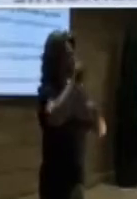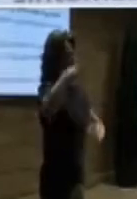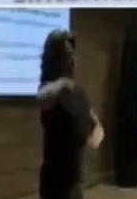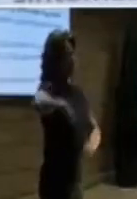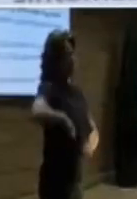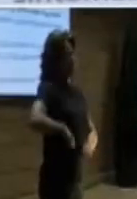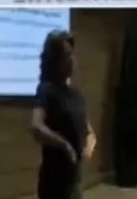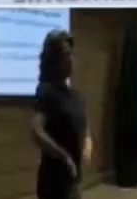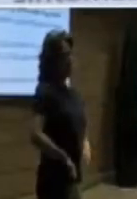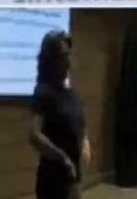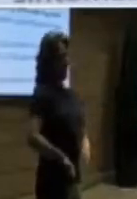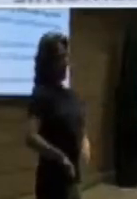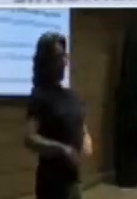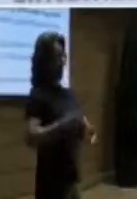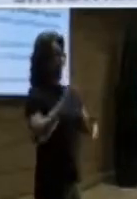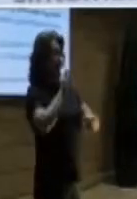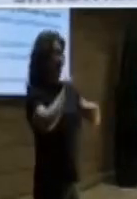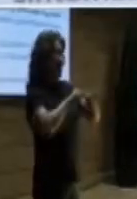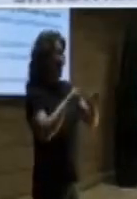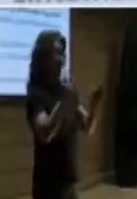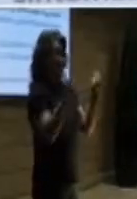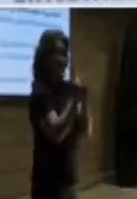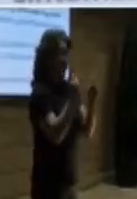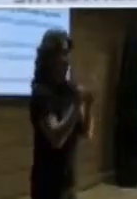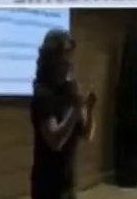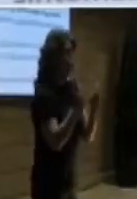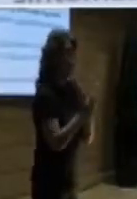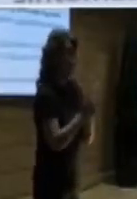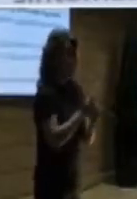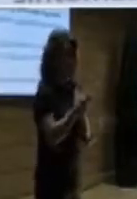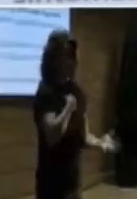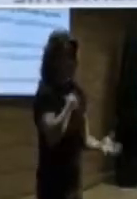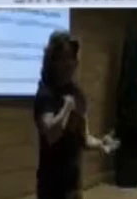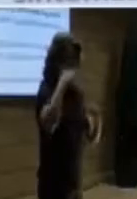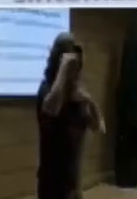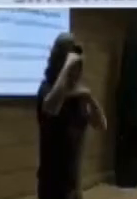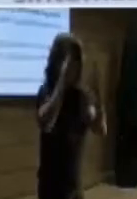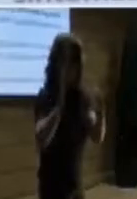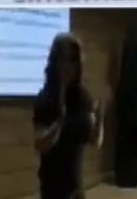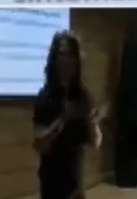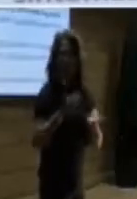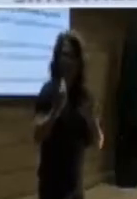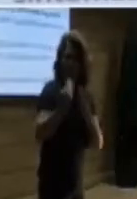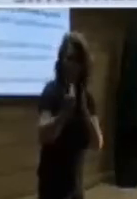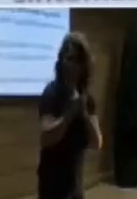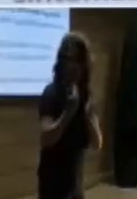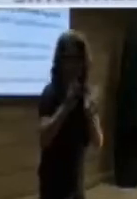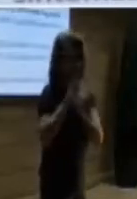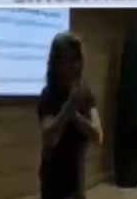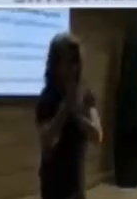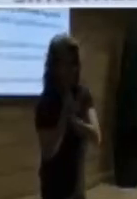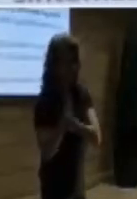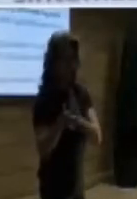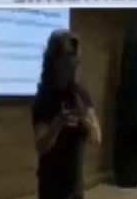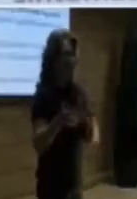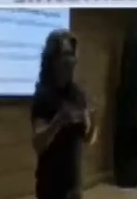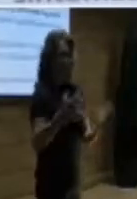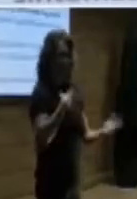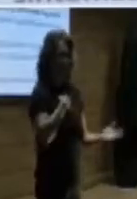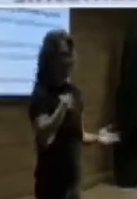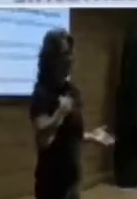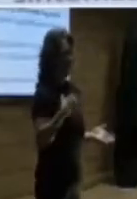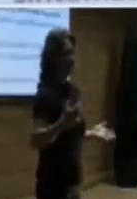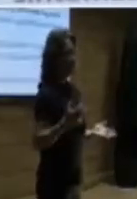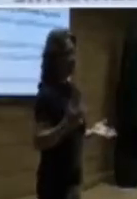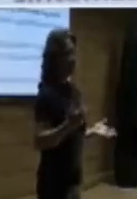tienen menos de 30 minutos. En ese tiempo es imposible hacer una buena historia clínica de lo cognitivo, de lo conductual, de lo funcional